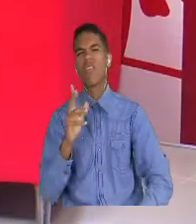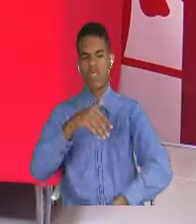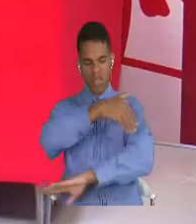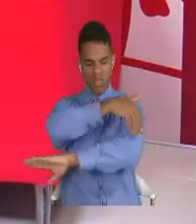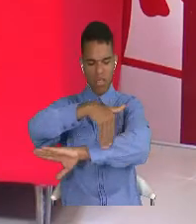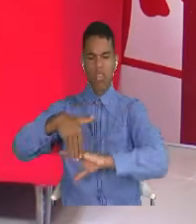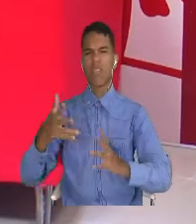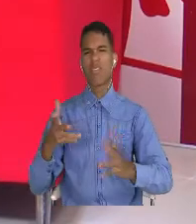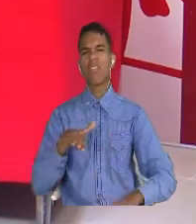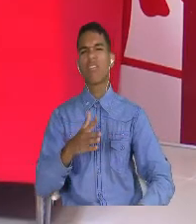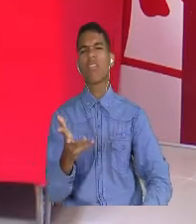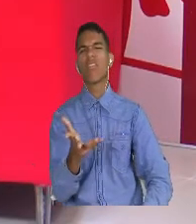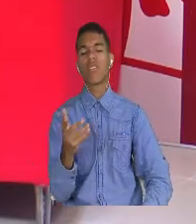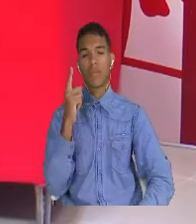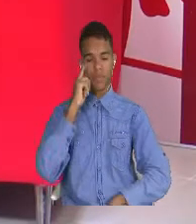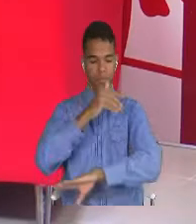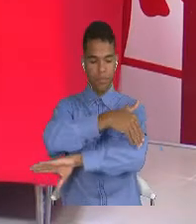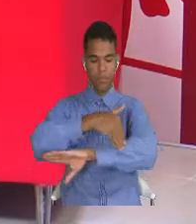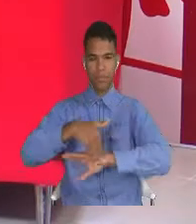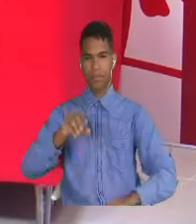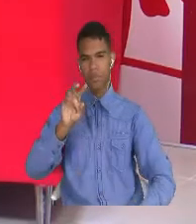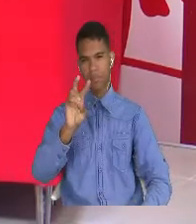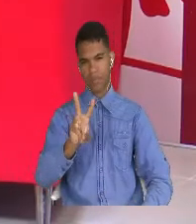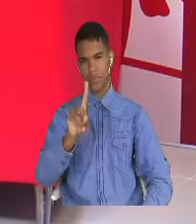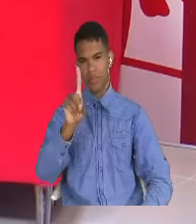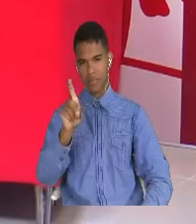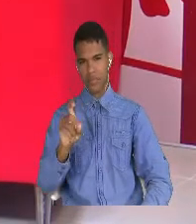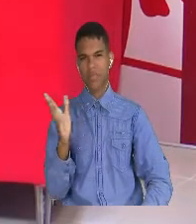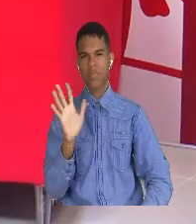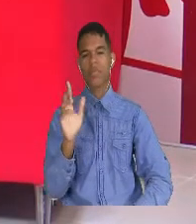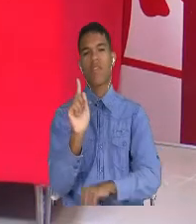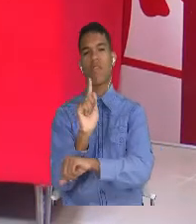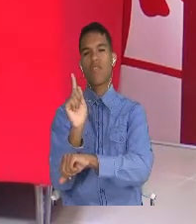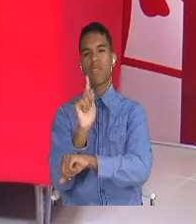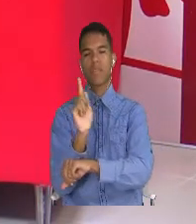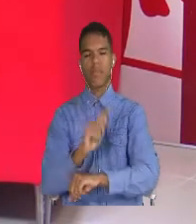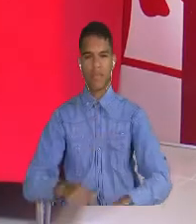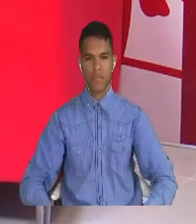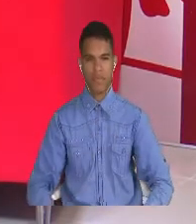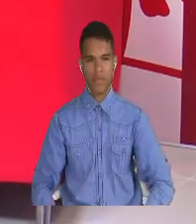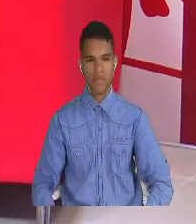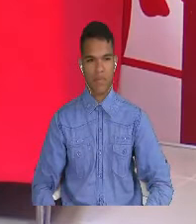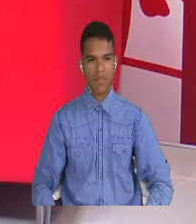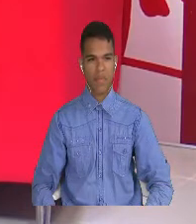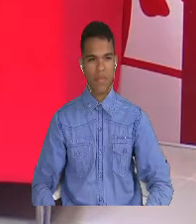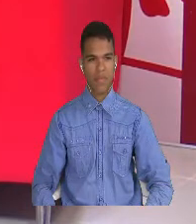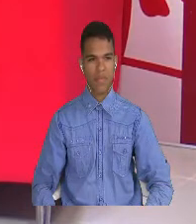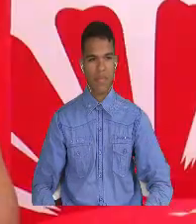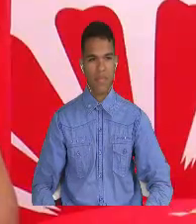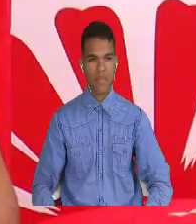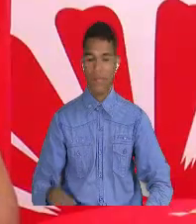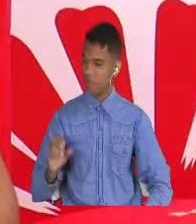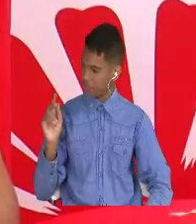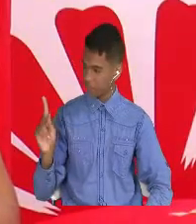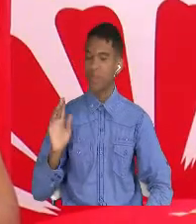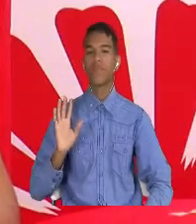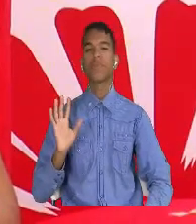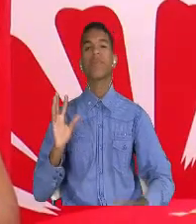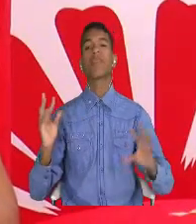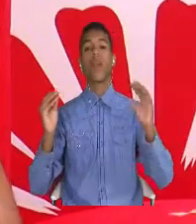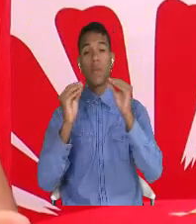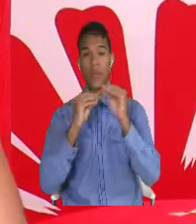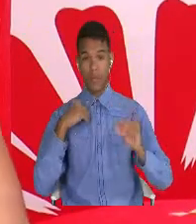estamos ubicados en la carrera 33-7420 en la Floresta Alta. Bueno, también comentarle a todos